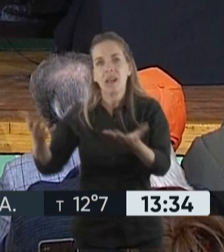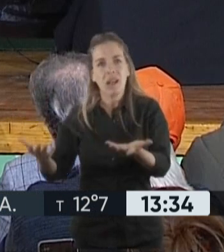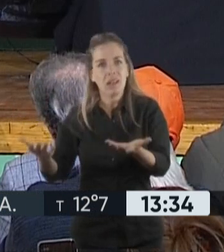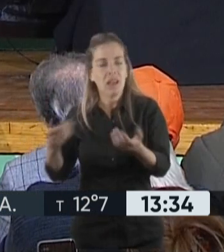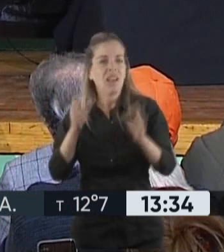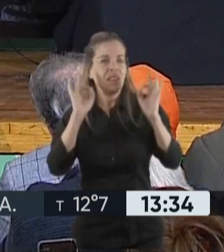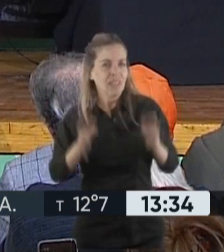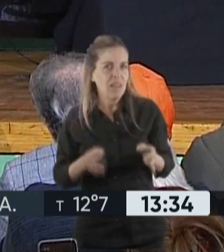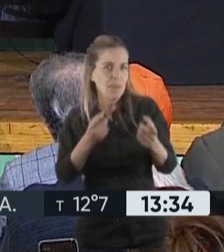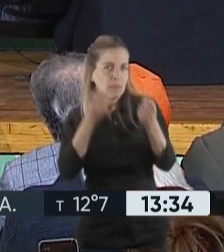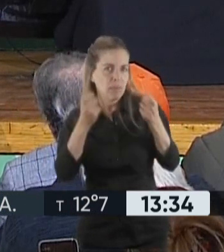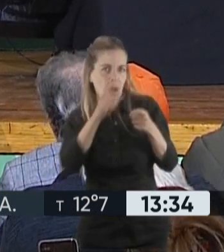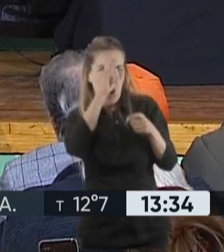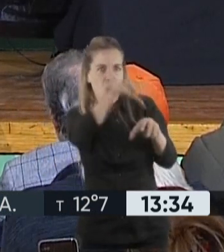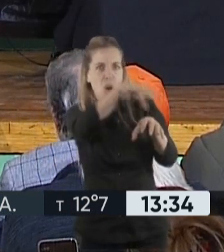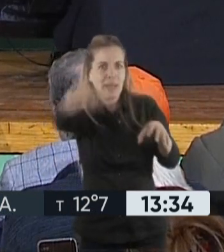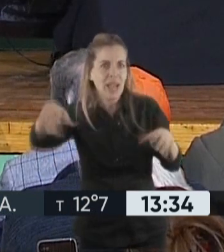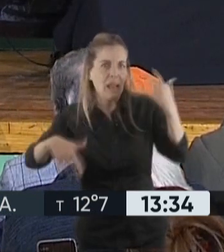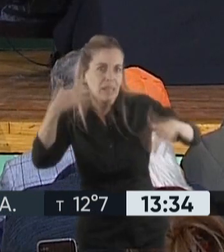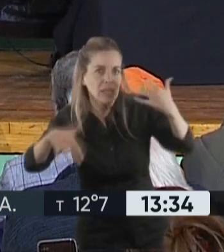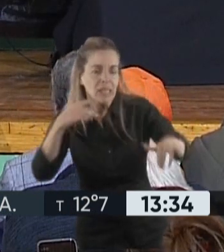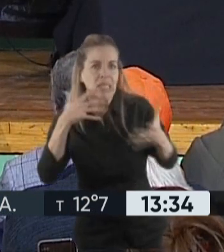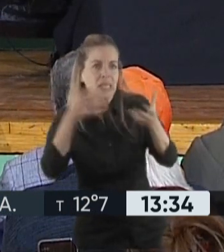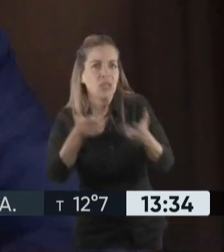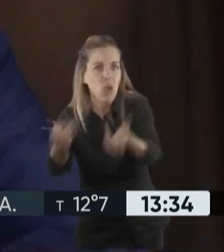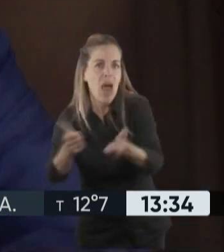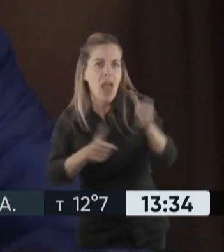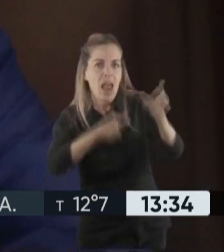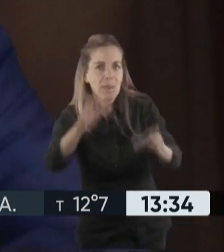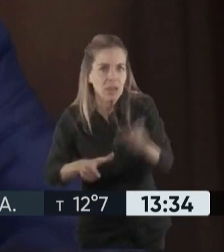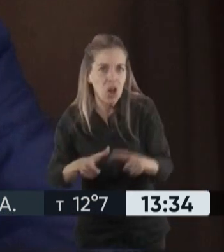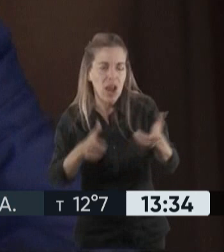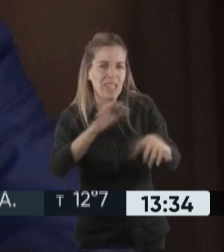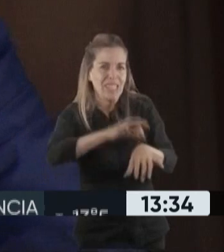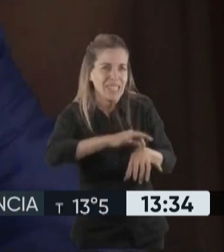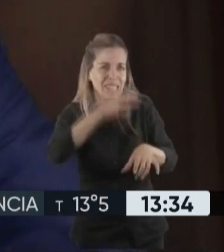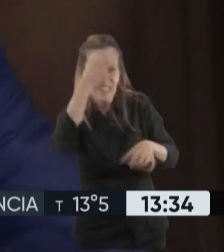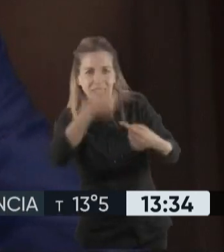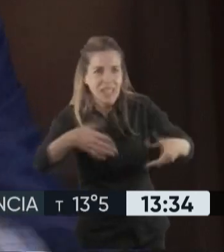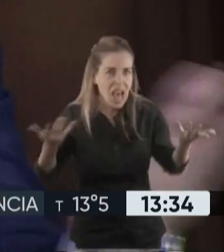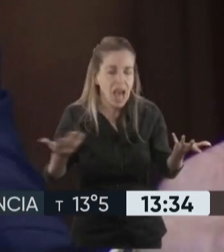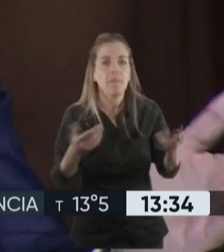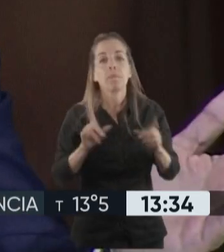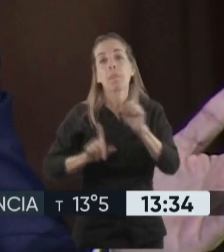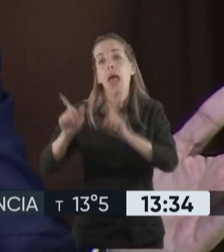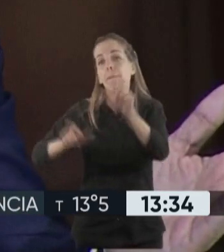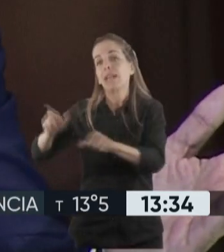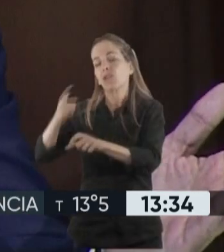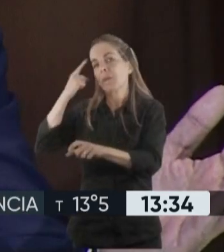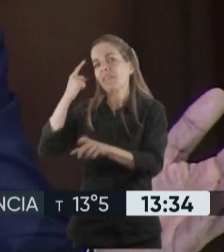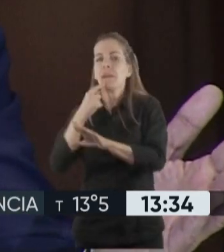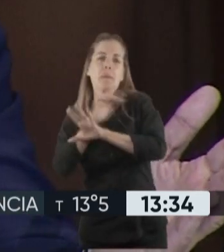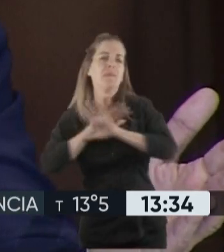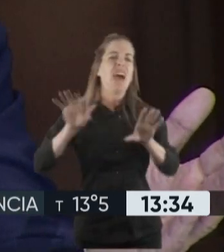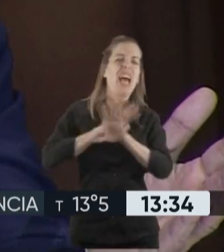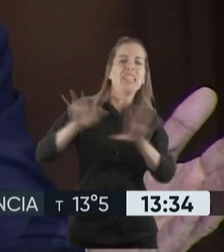falta para socorrer a los argentinos y argentinas que se enferman. Algunos dicen, basta con crear universidades, y